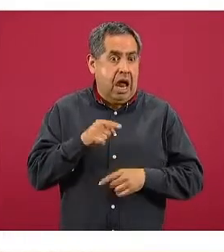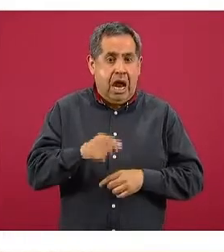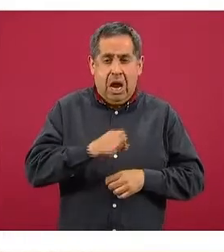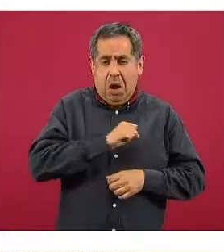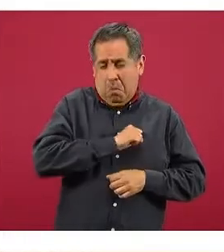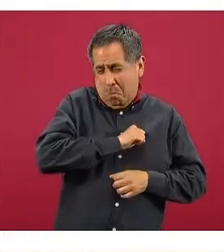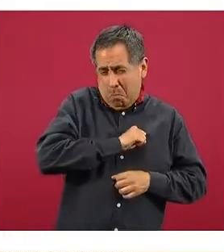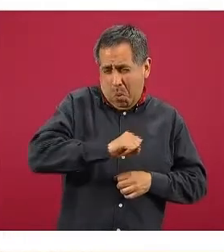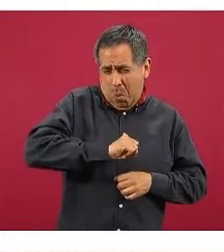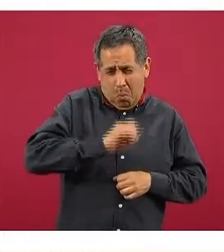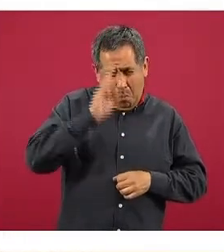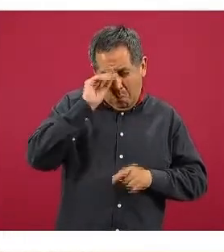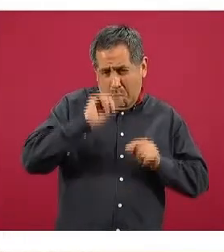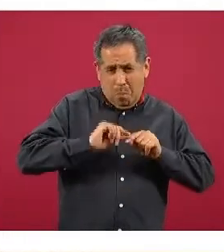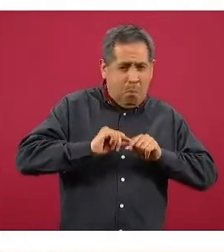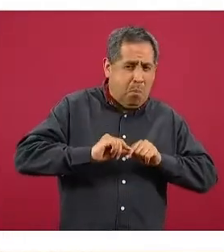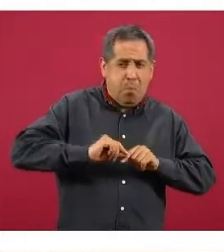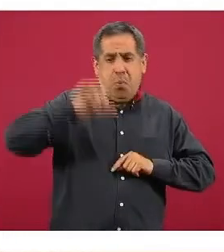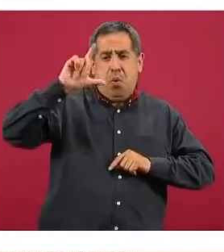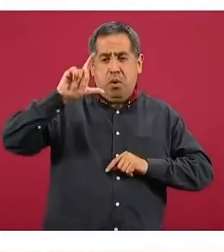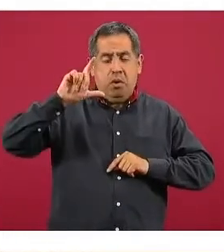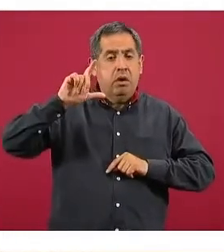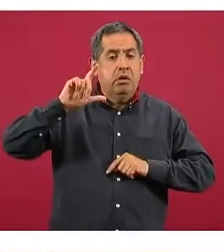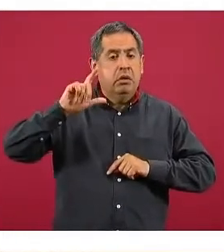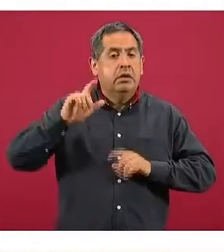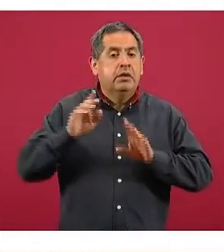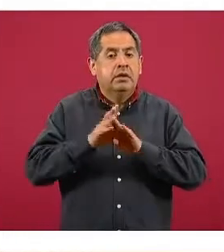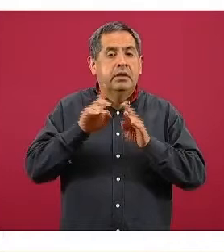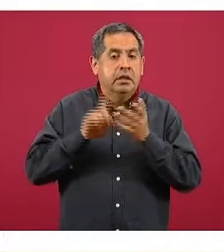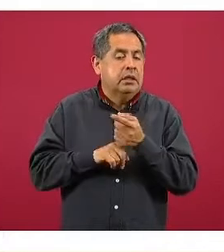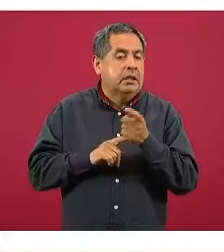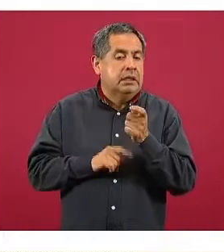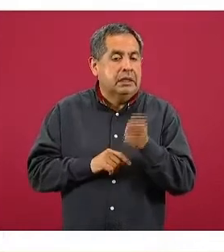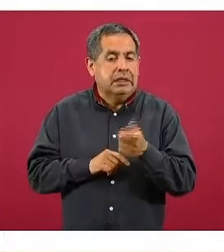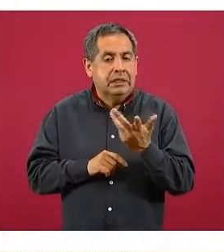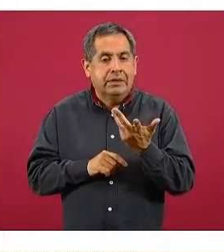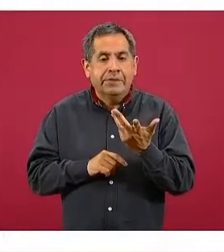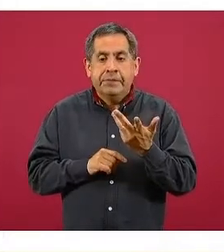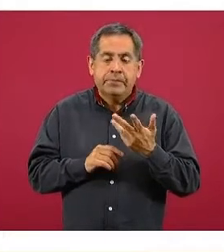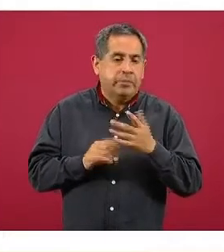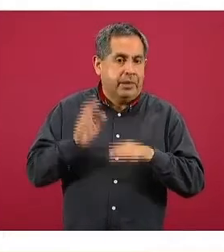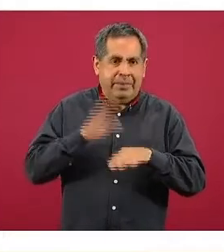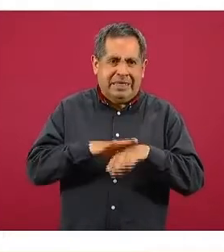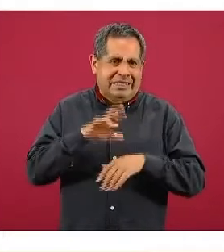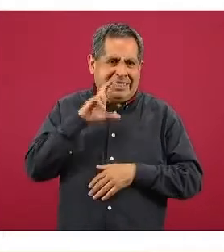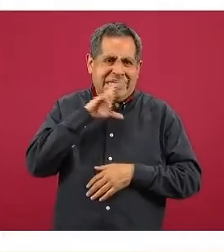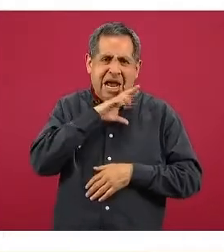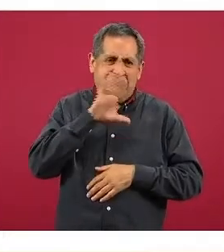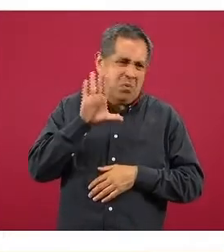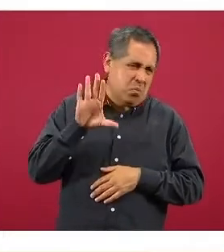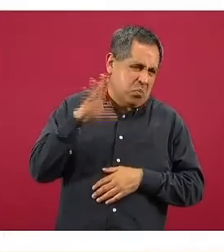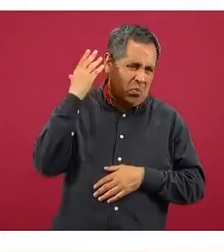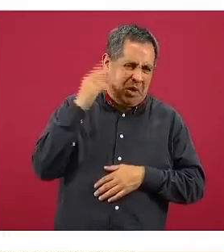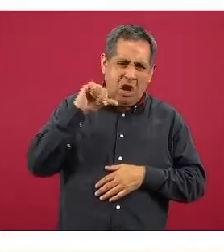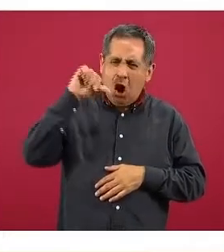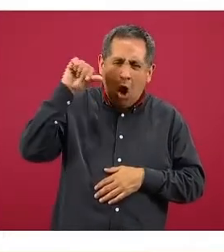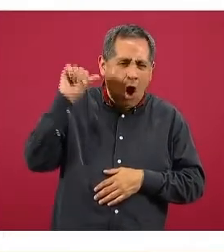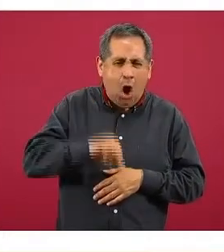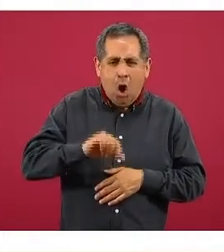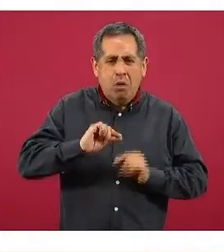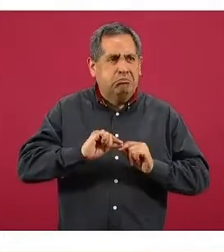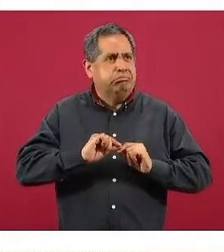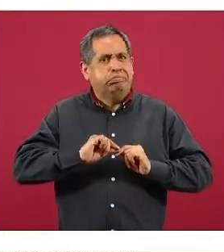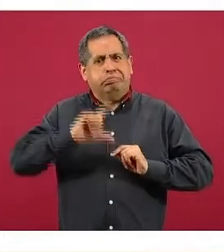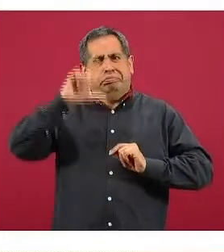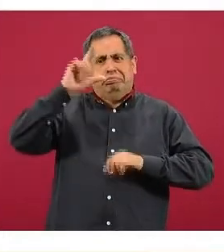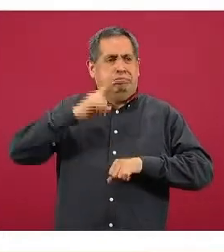ciertamente explosiva. Este es un término cualitativo que hace referencia a la alta velocidad a la que se van presentando